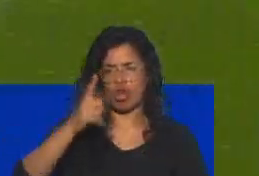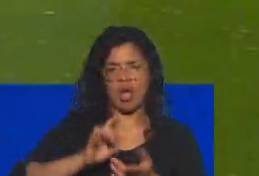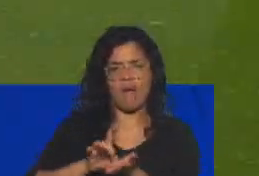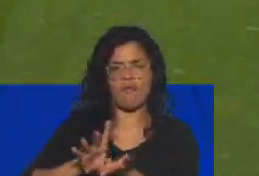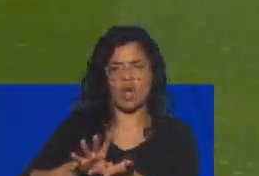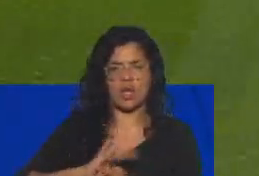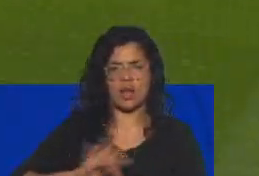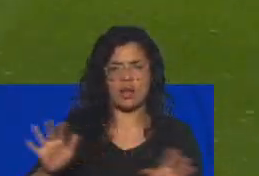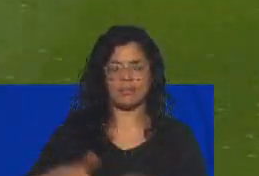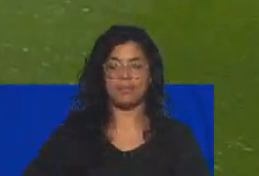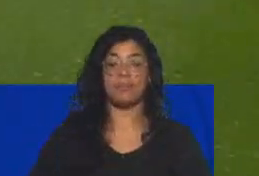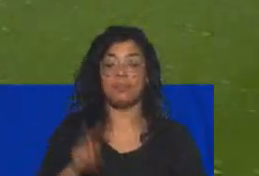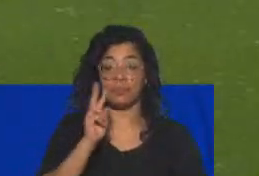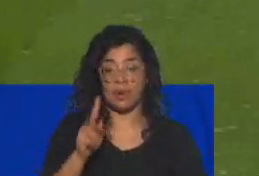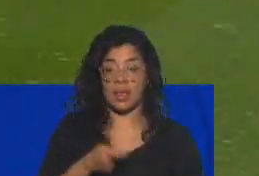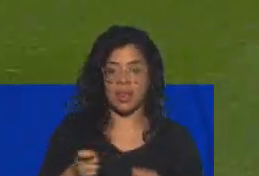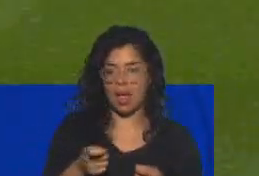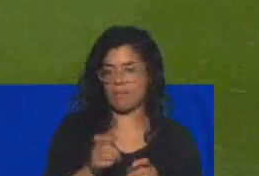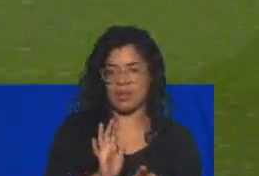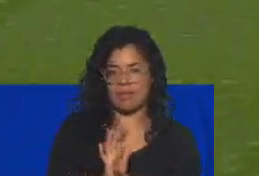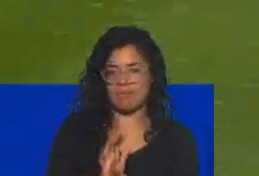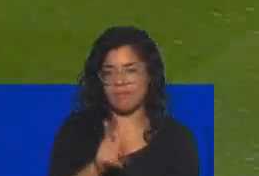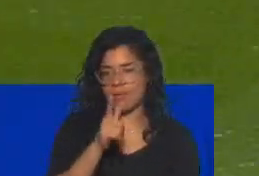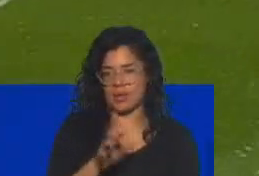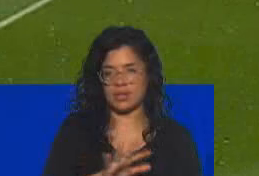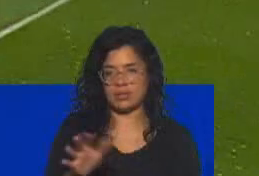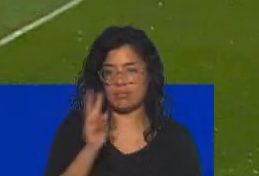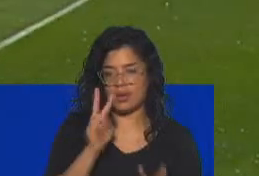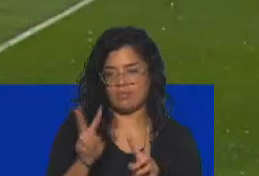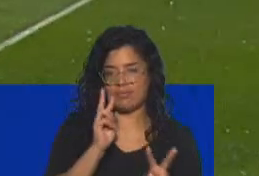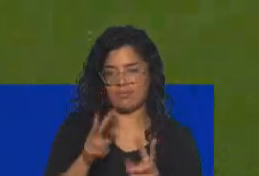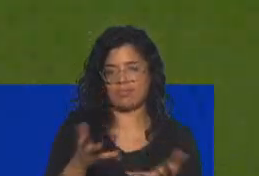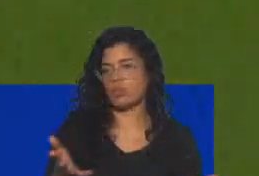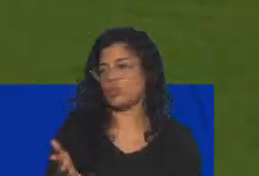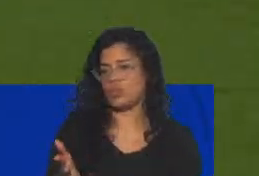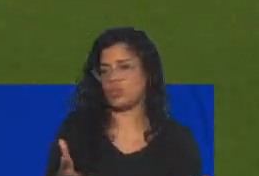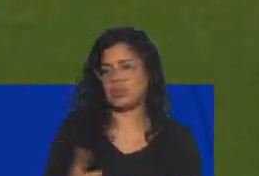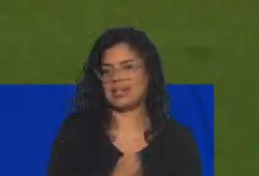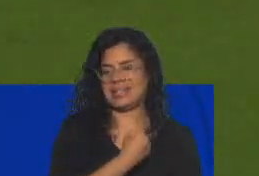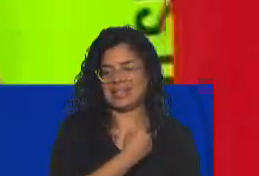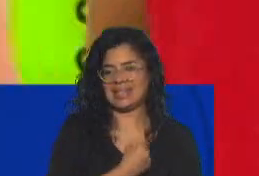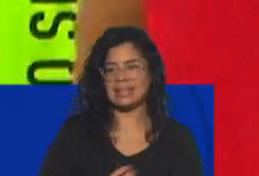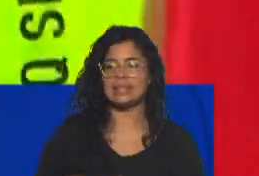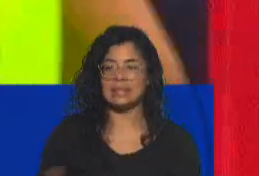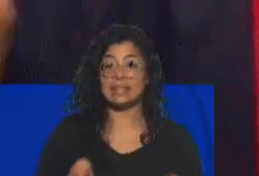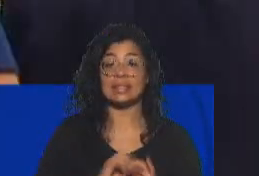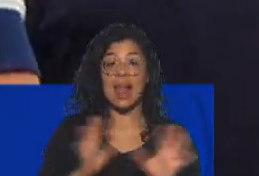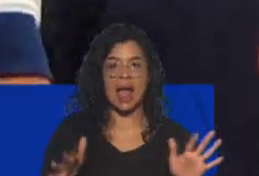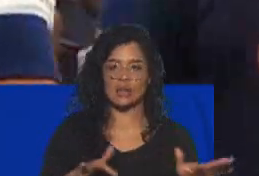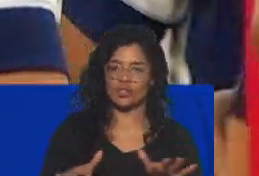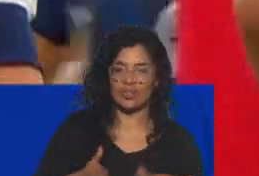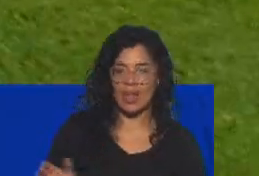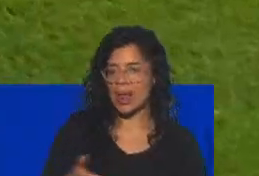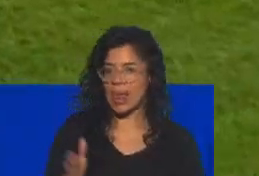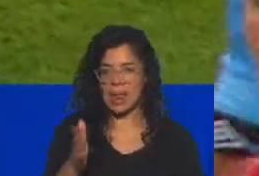el trámite en sí, fíjate, contra y contra, contra y contra, definición lo que se pierde Belgrano. Bueno, situaciones clarísimas para uno y otro, y la